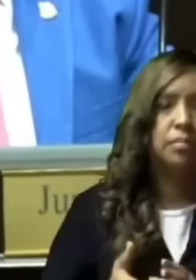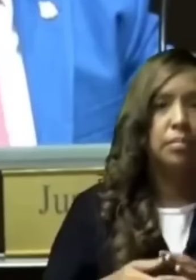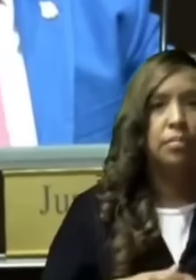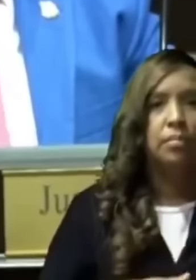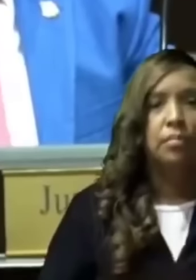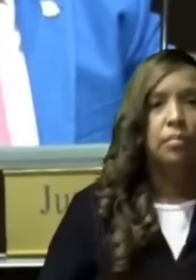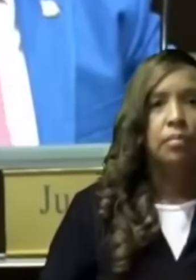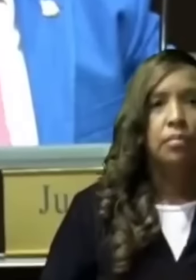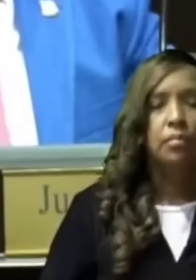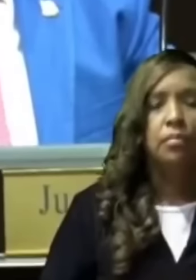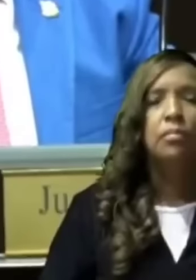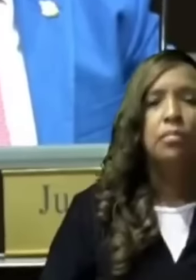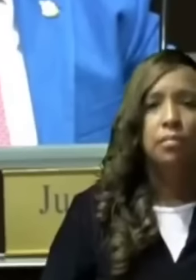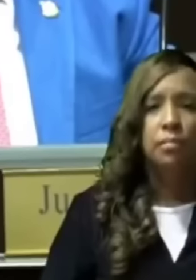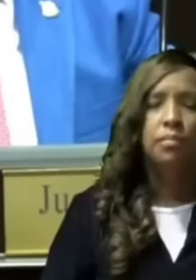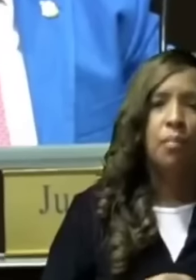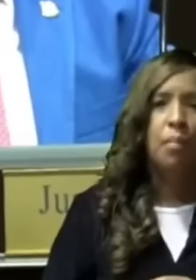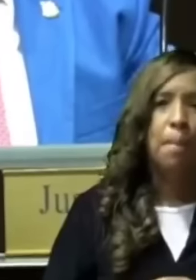dos teóricos